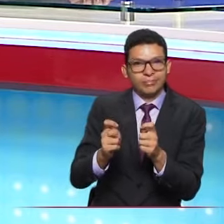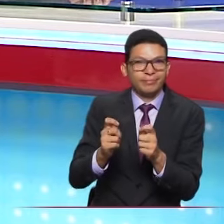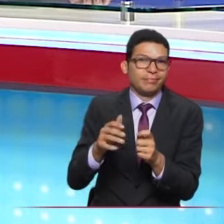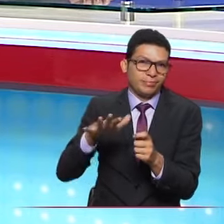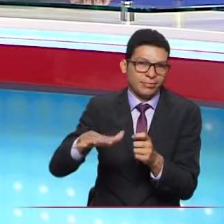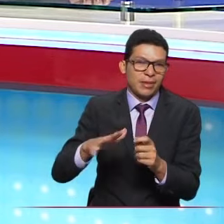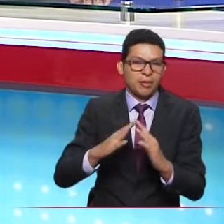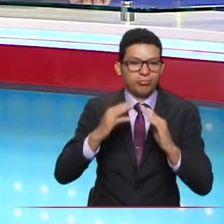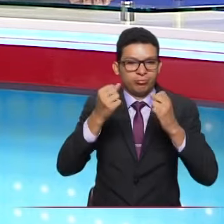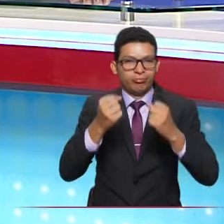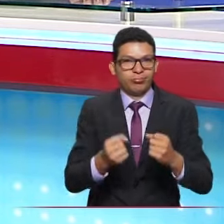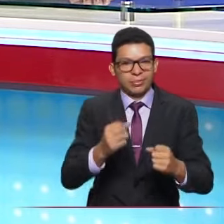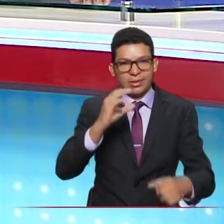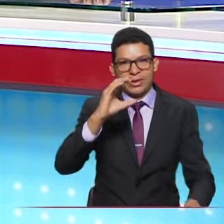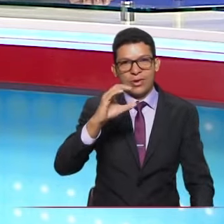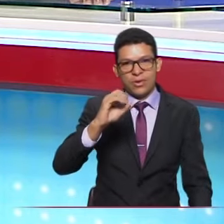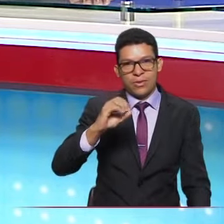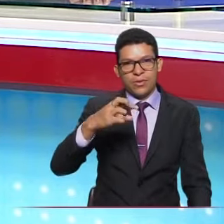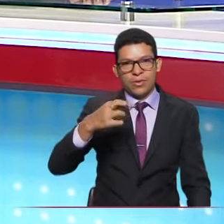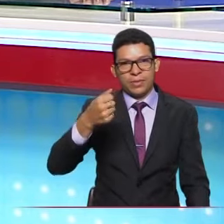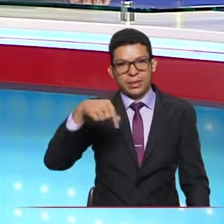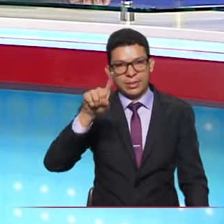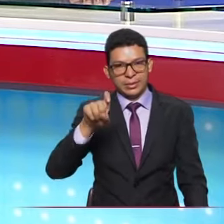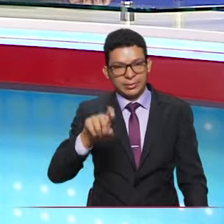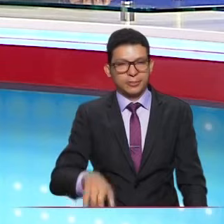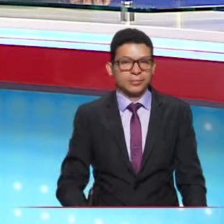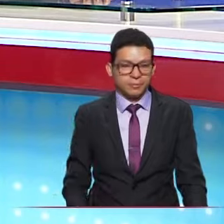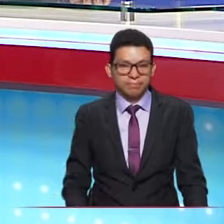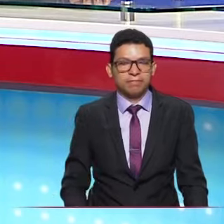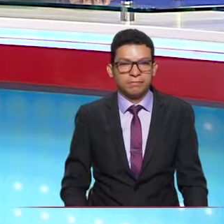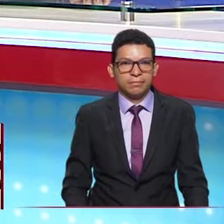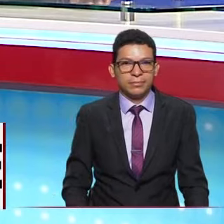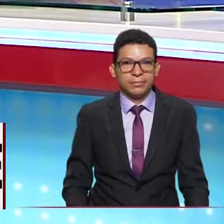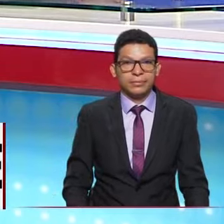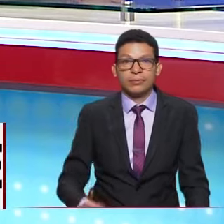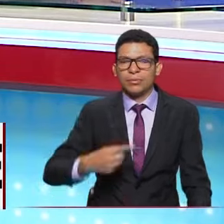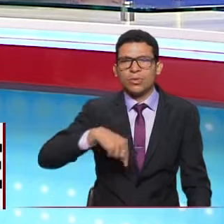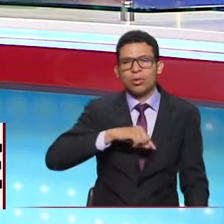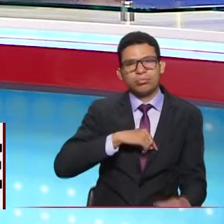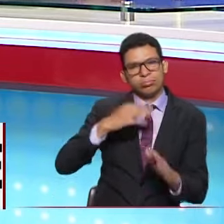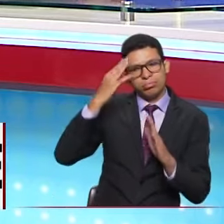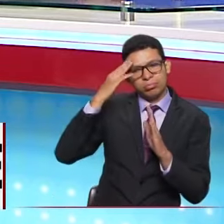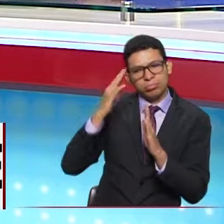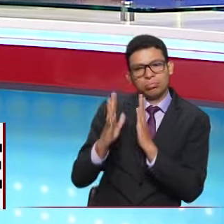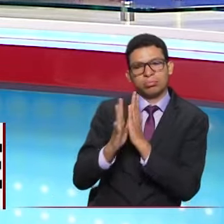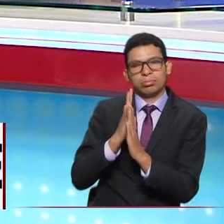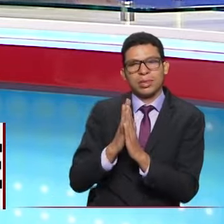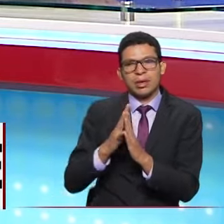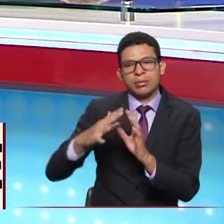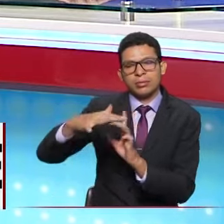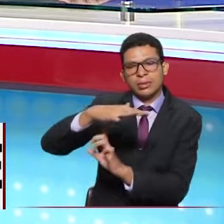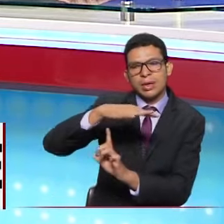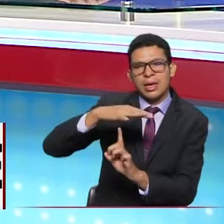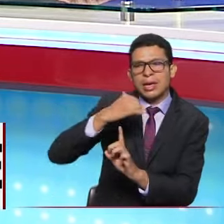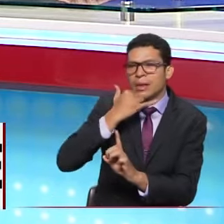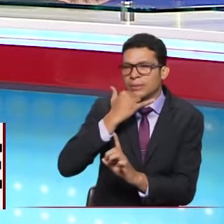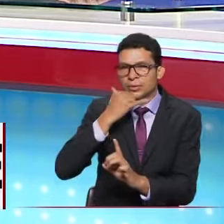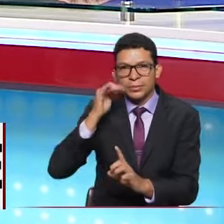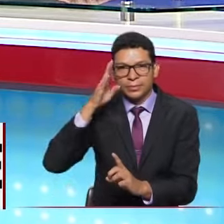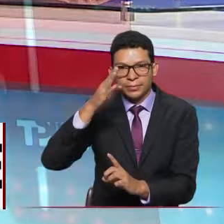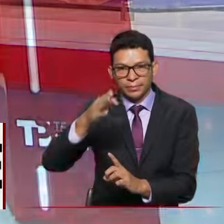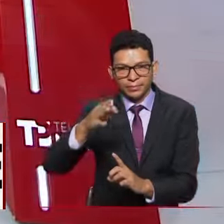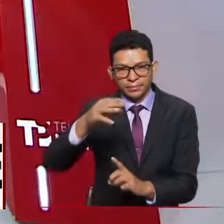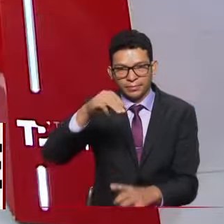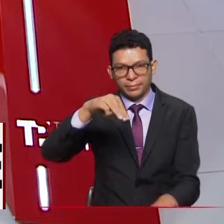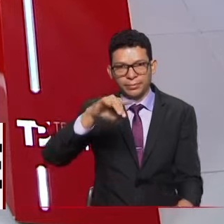como sede de la cumbre de biodiversidad COP16. Pues Gigi, para conocer cuál es el panorama, los retos y los avances, nos acompaña